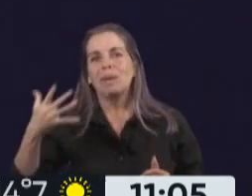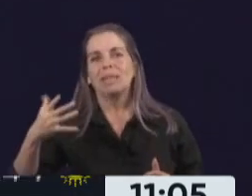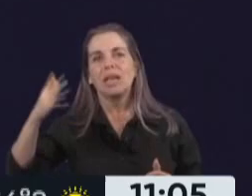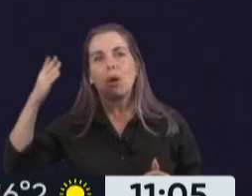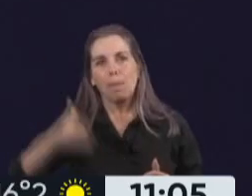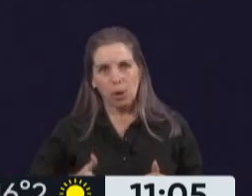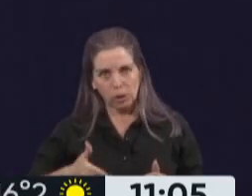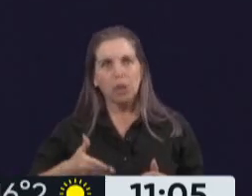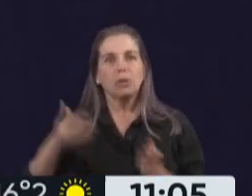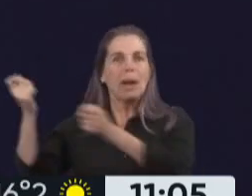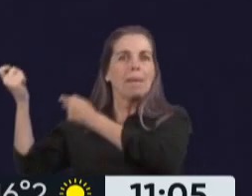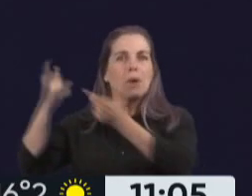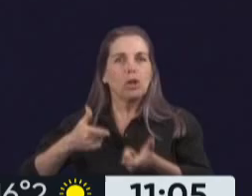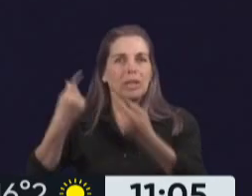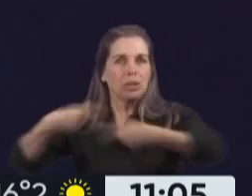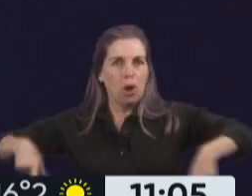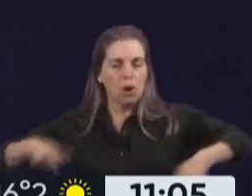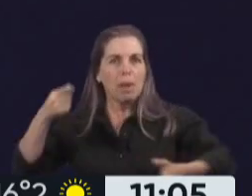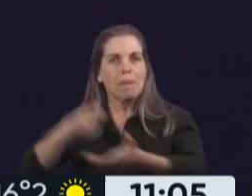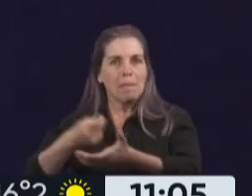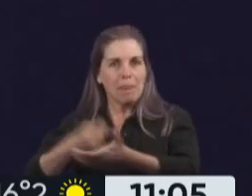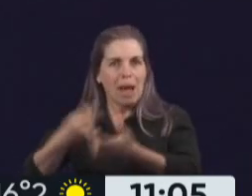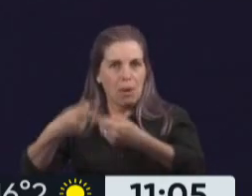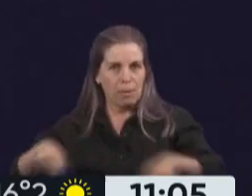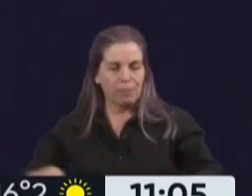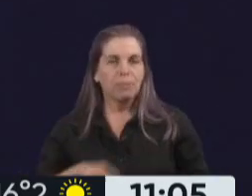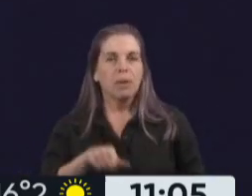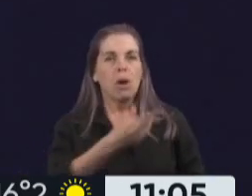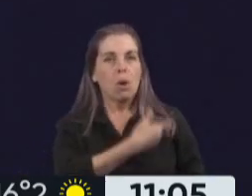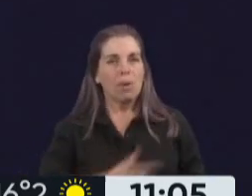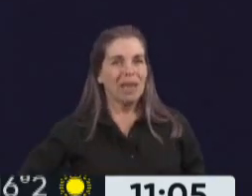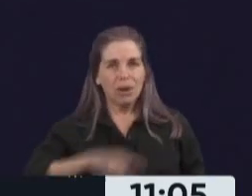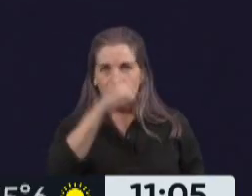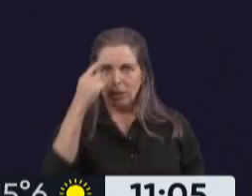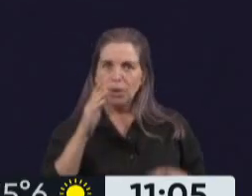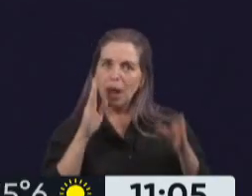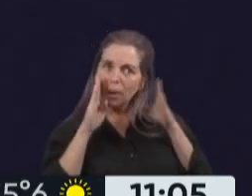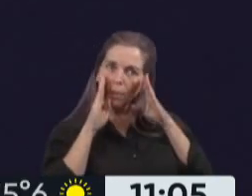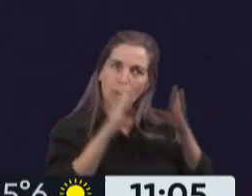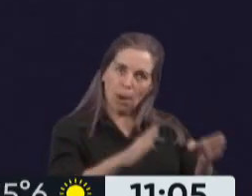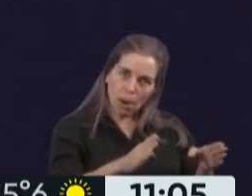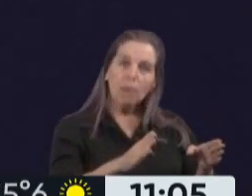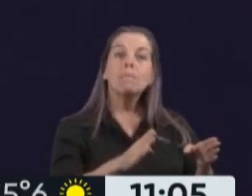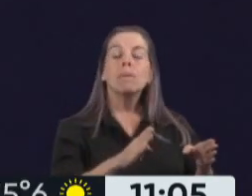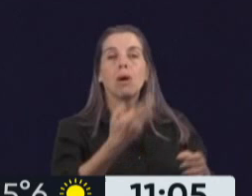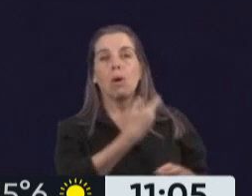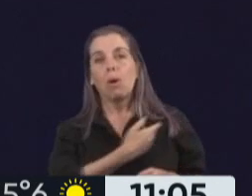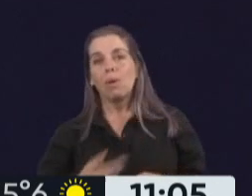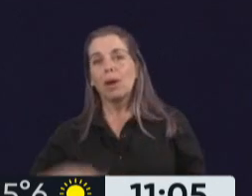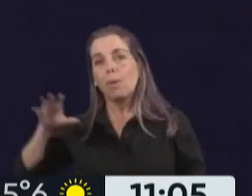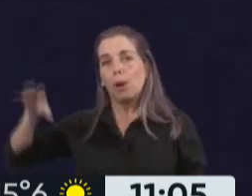importación de bienes y el pago de fletes. El gobierno nacional va en una dirección y los gobiernos